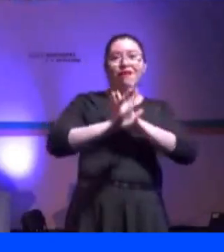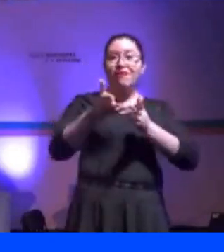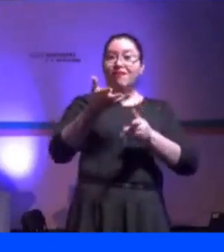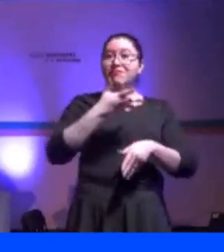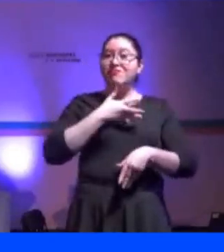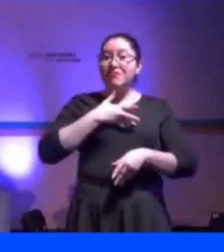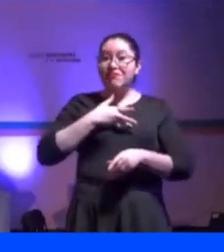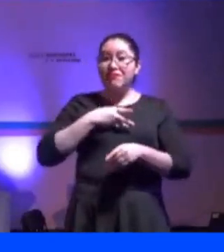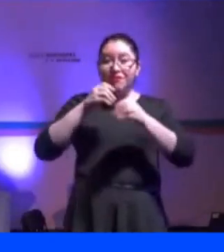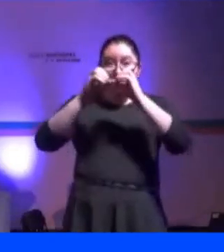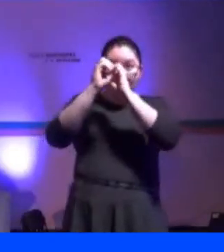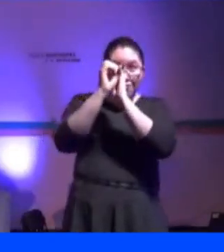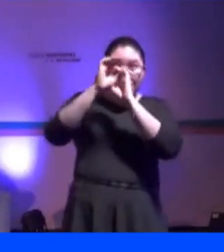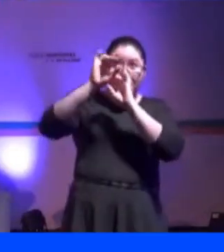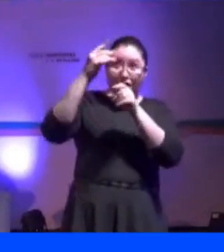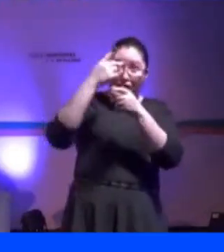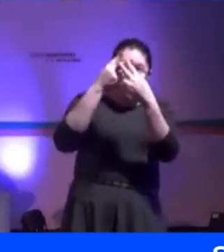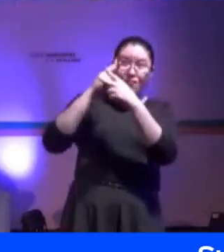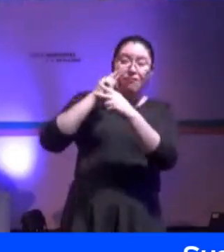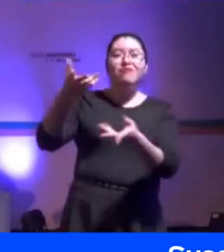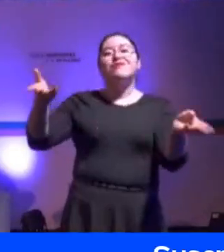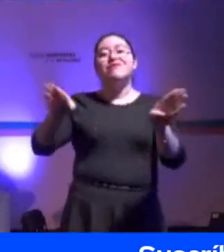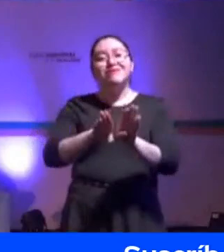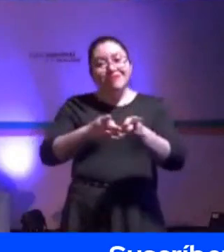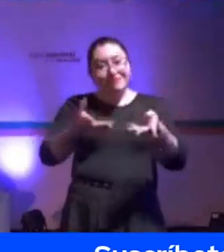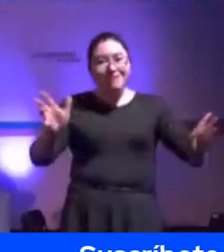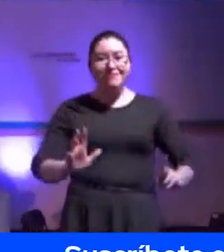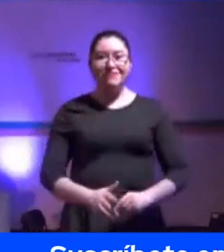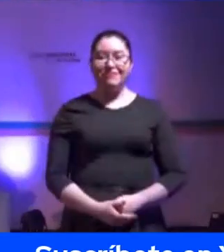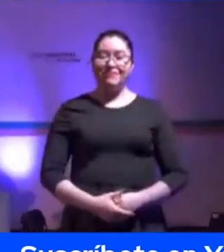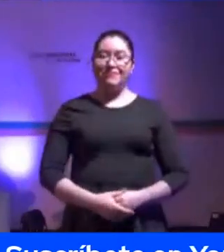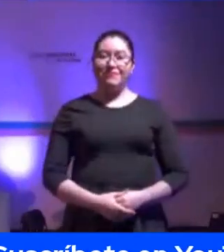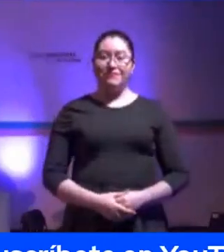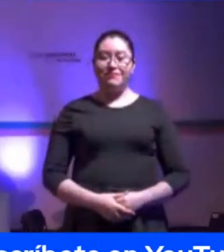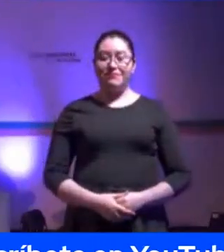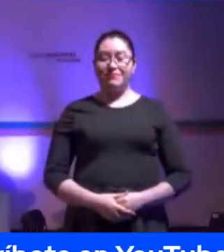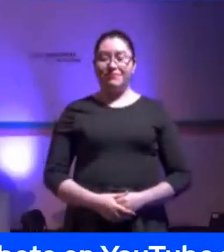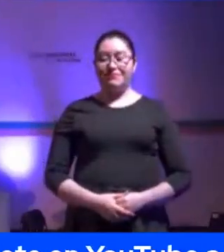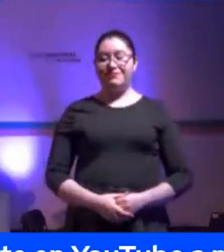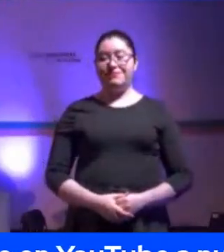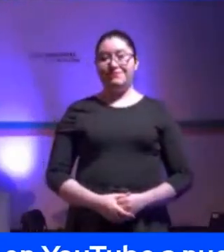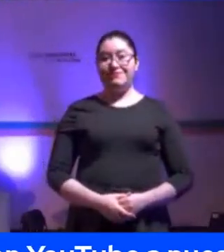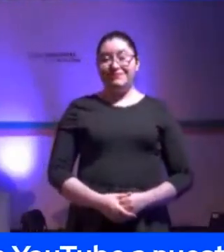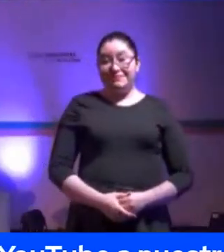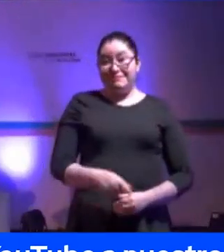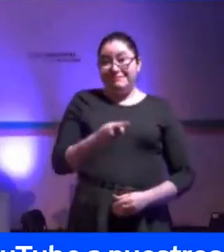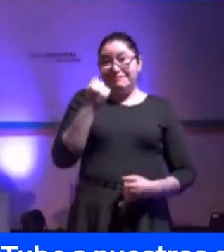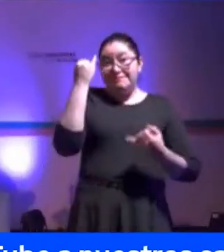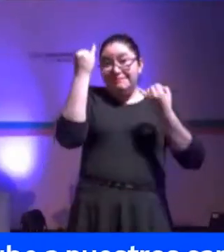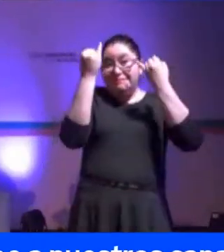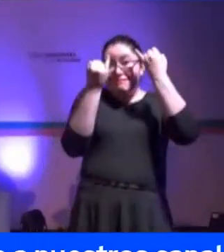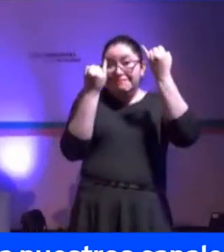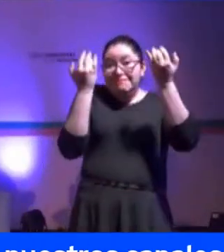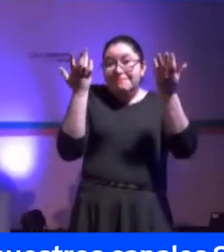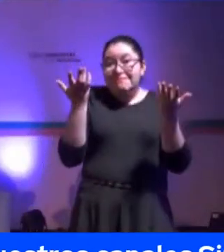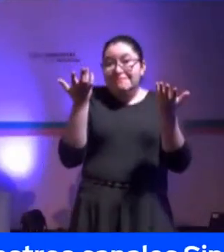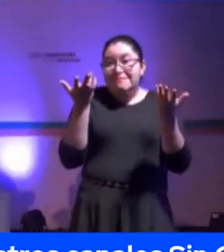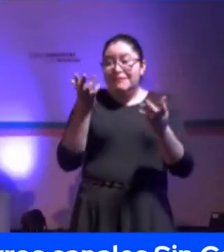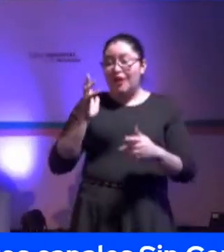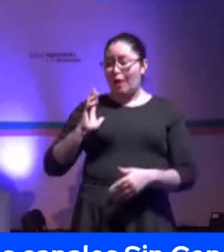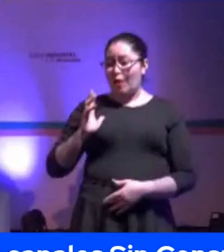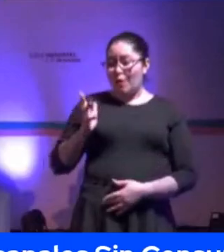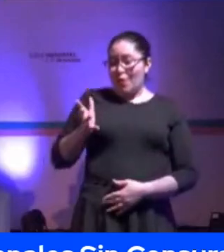¡No! Por favor, ¿de qué estamos hablando? O sea, imagínense no sentirse orgullosos